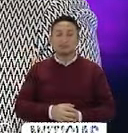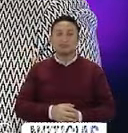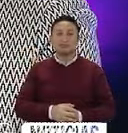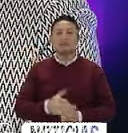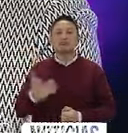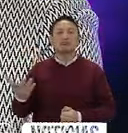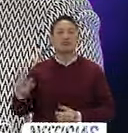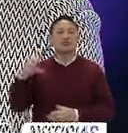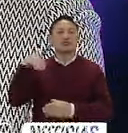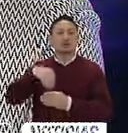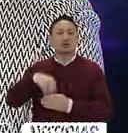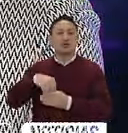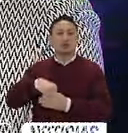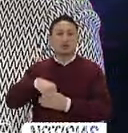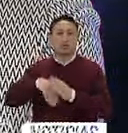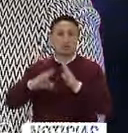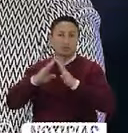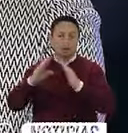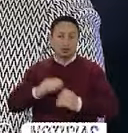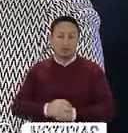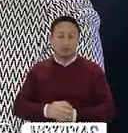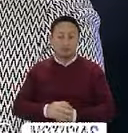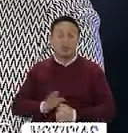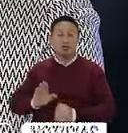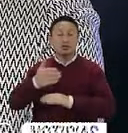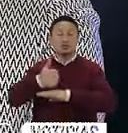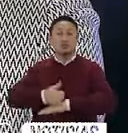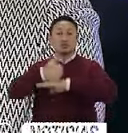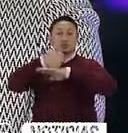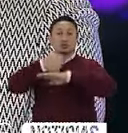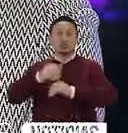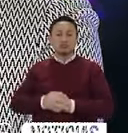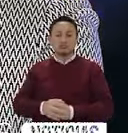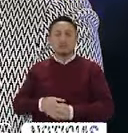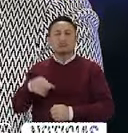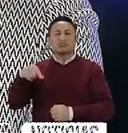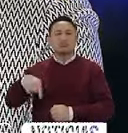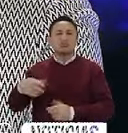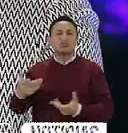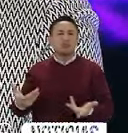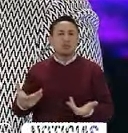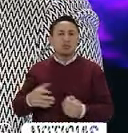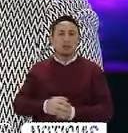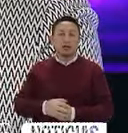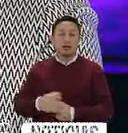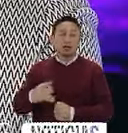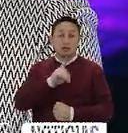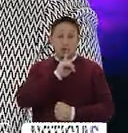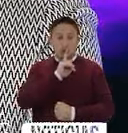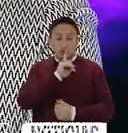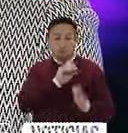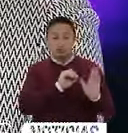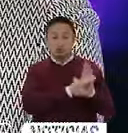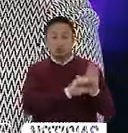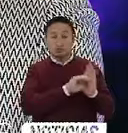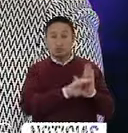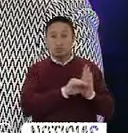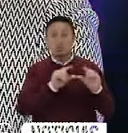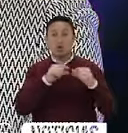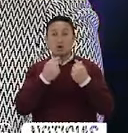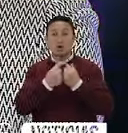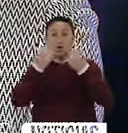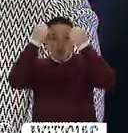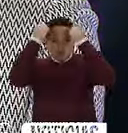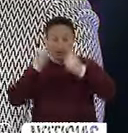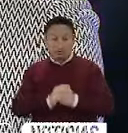estaban almacenadas en un inmueble. Según las autoridades, se trataría de un presunto centro de acopio que los grupos delictivos